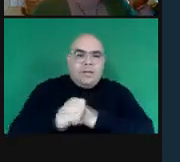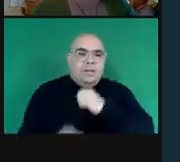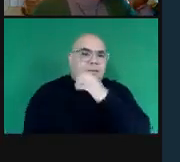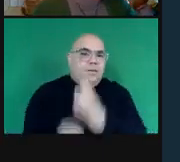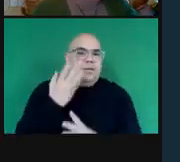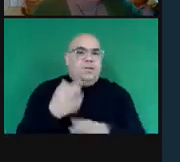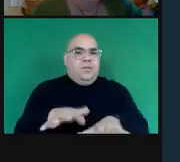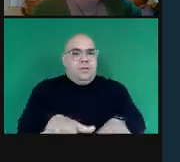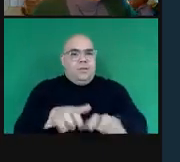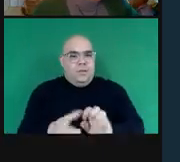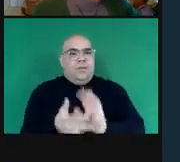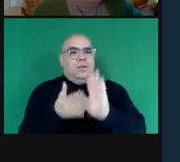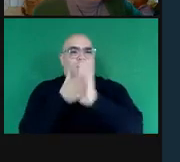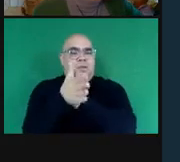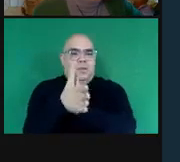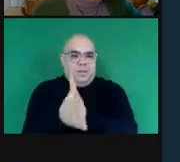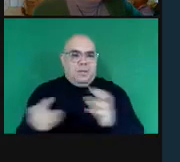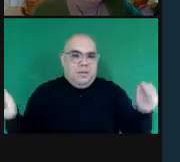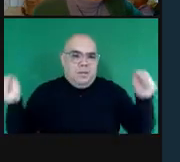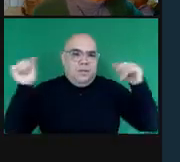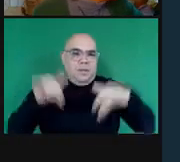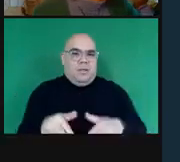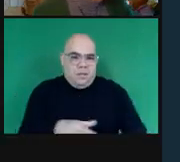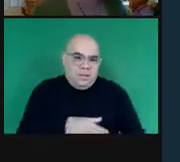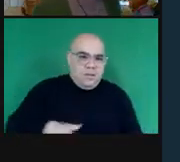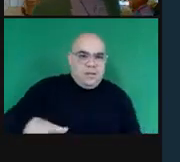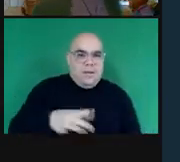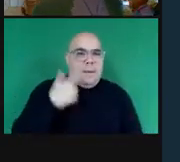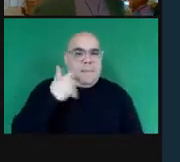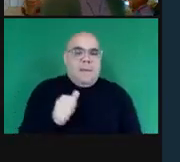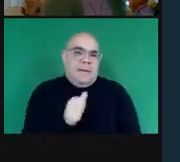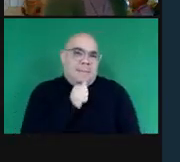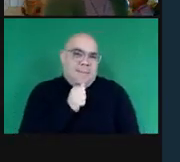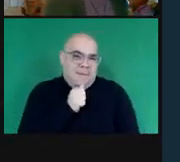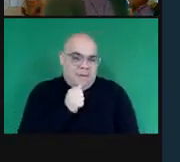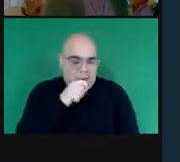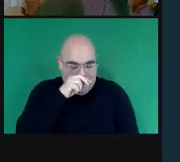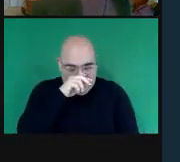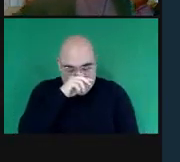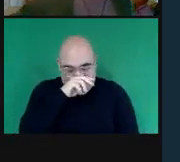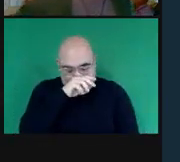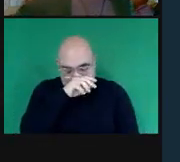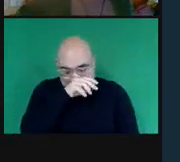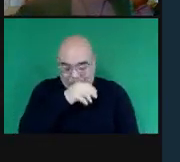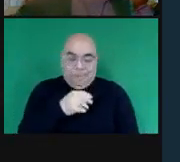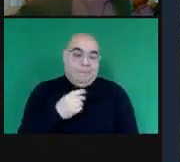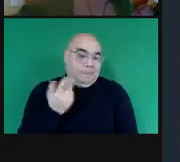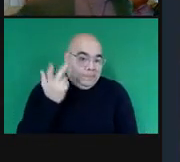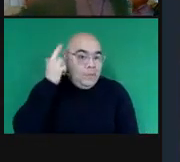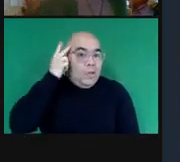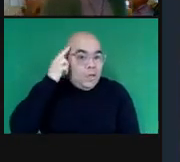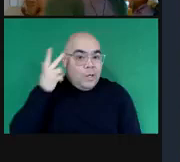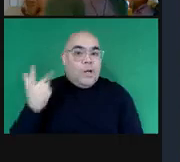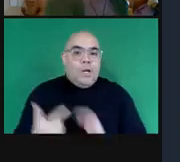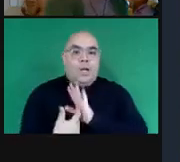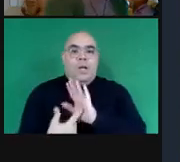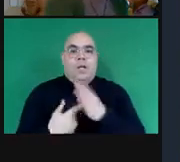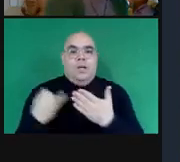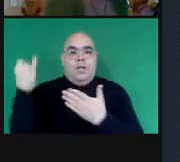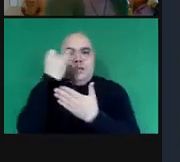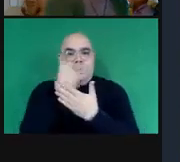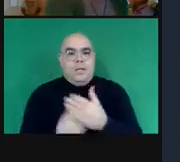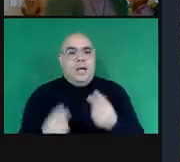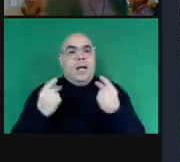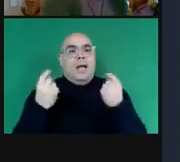tiende a manejarse como si fuera un espacio de carácter privado y, por supuesto, lo tuvieron que pintar a la